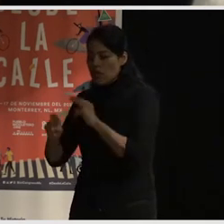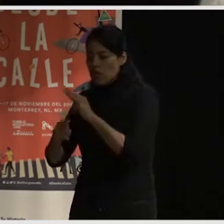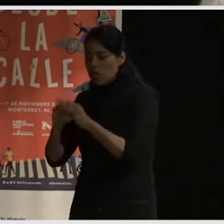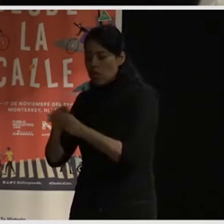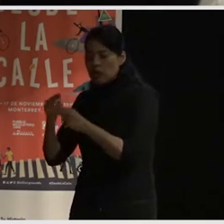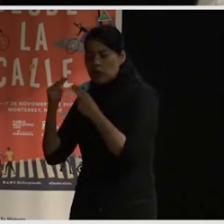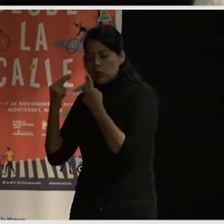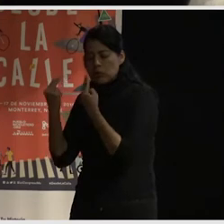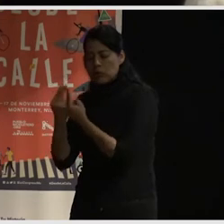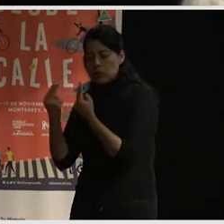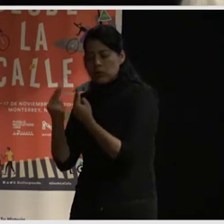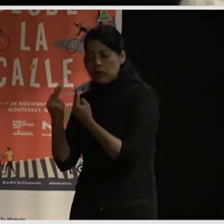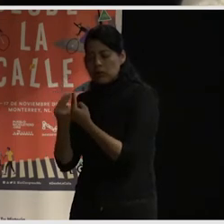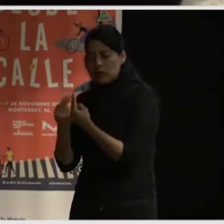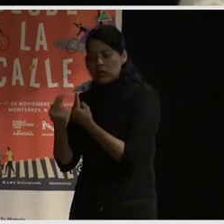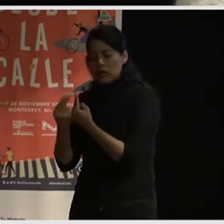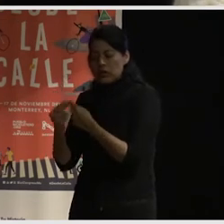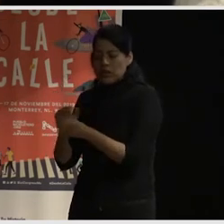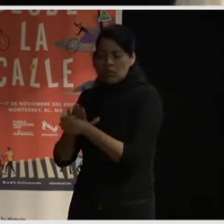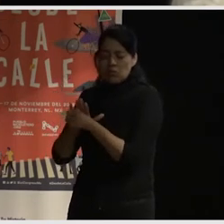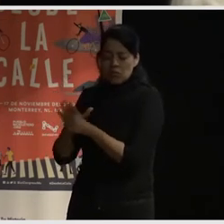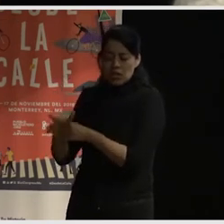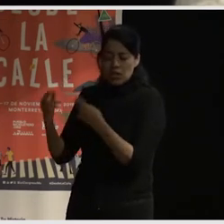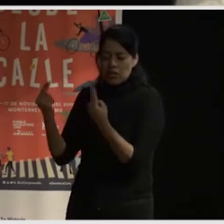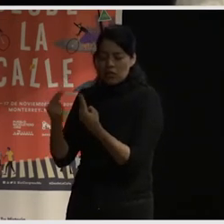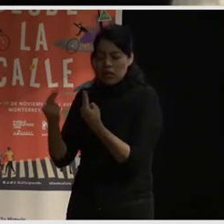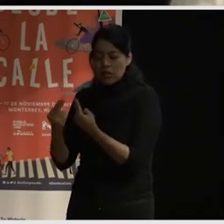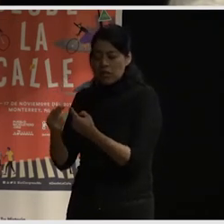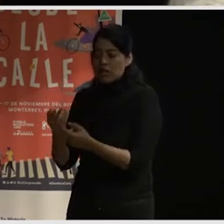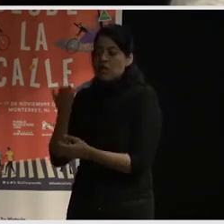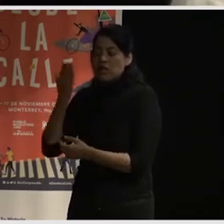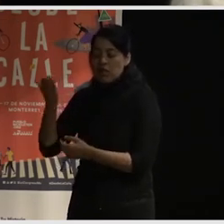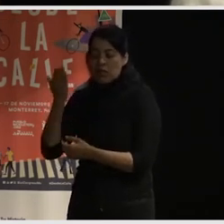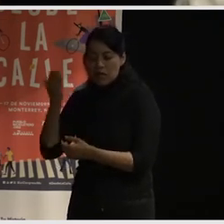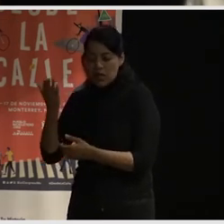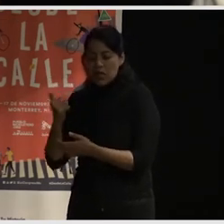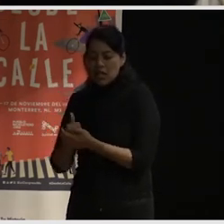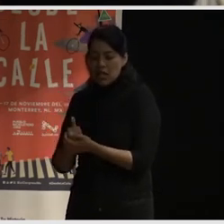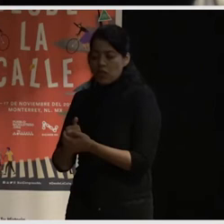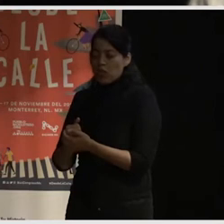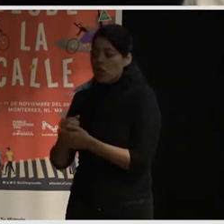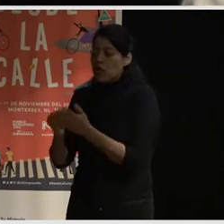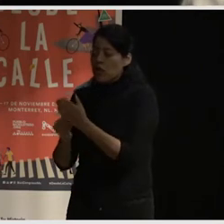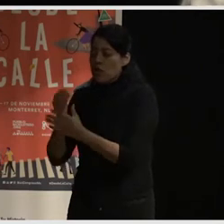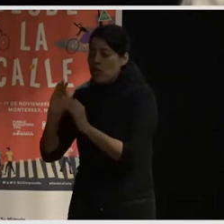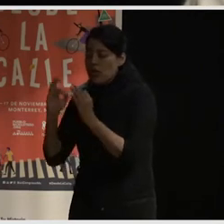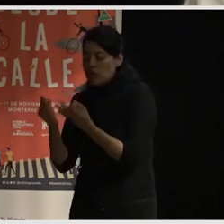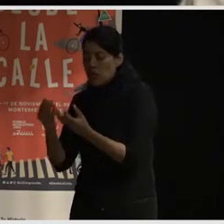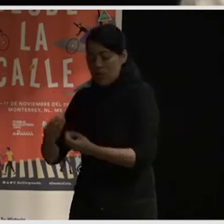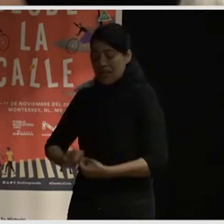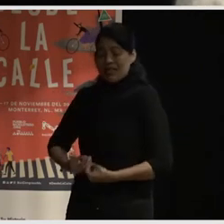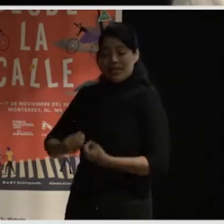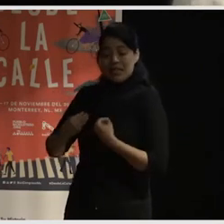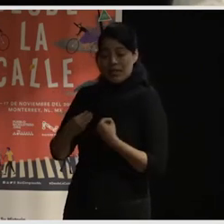necesidades están reclamando y necesitando desde luego pues formas de subsistencia y